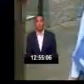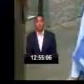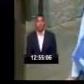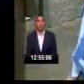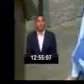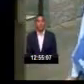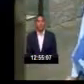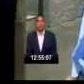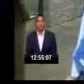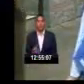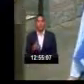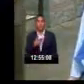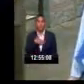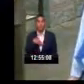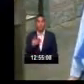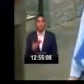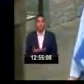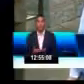Hemos estado